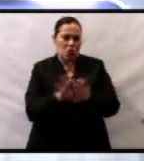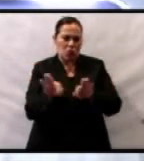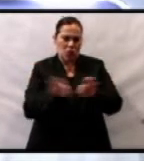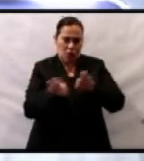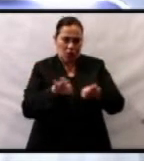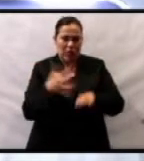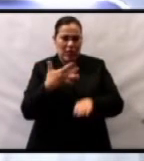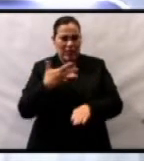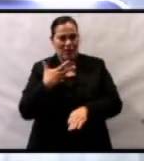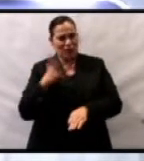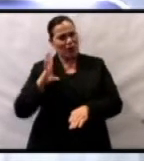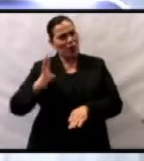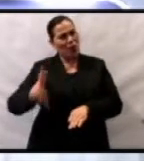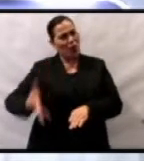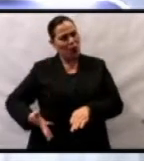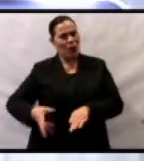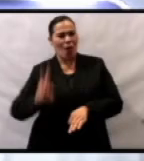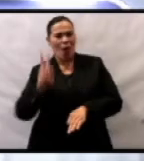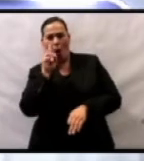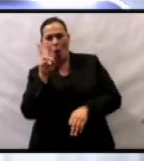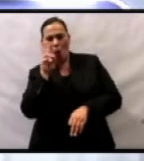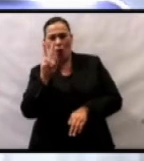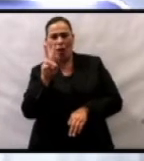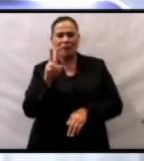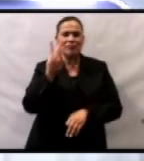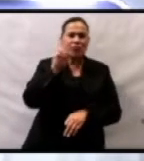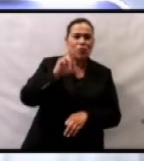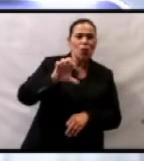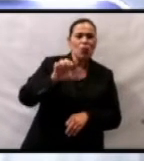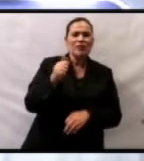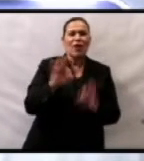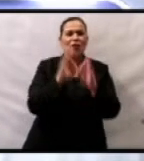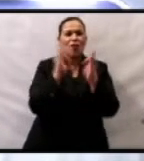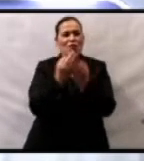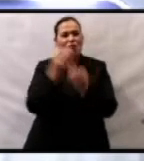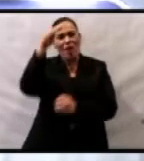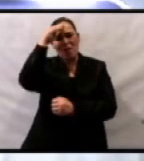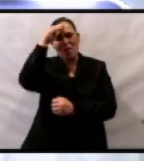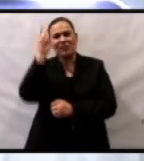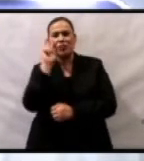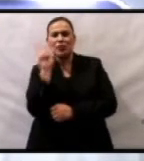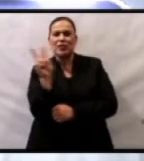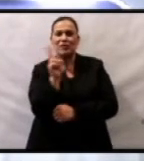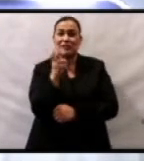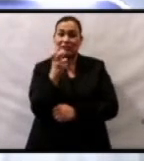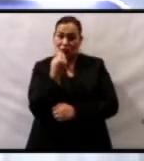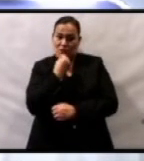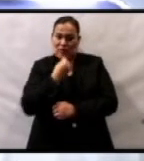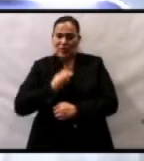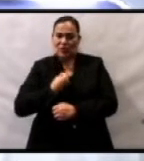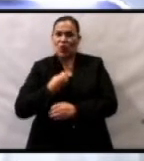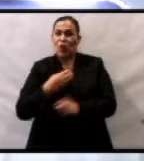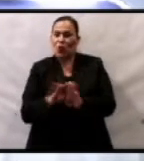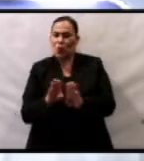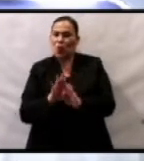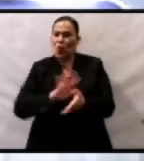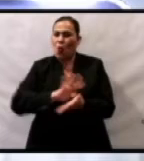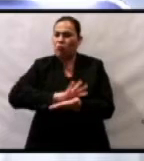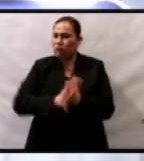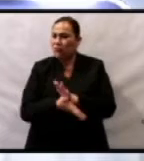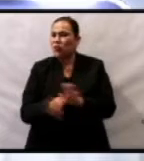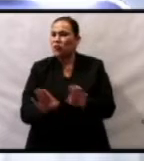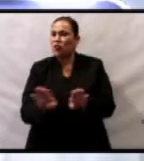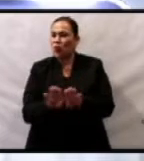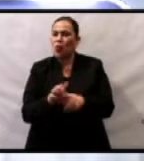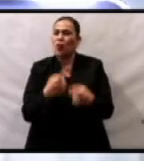el privilegio de darnos cuenta de tener otra perspectiva de la realidad. Y eso también nos compromete y nos conecta de otra manera. Desde el lugar